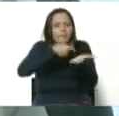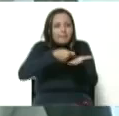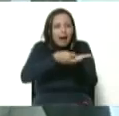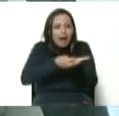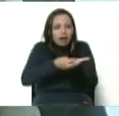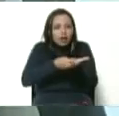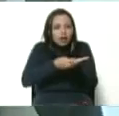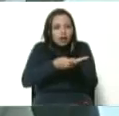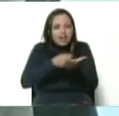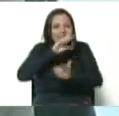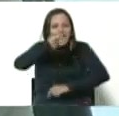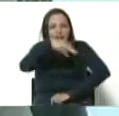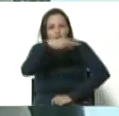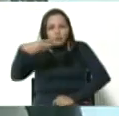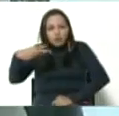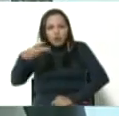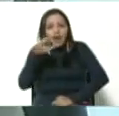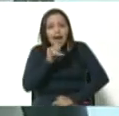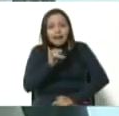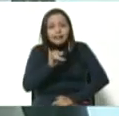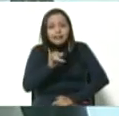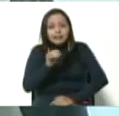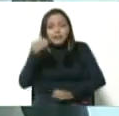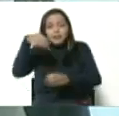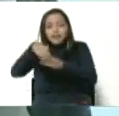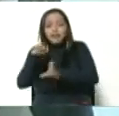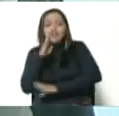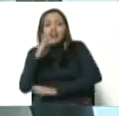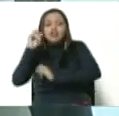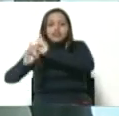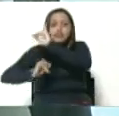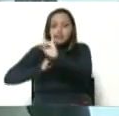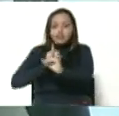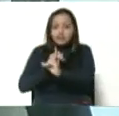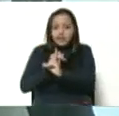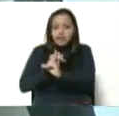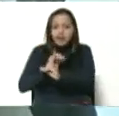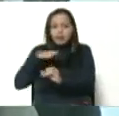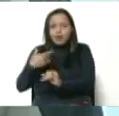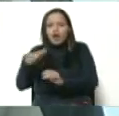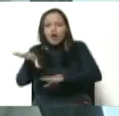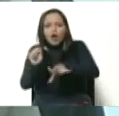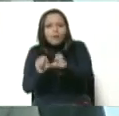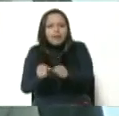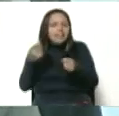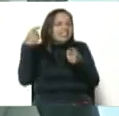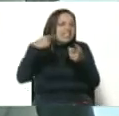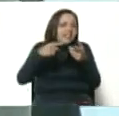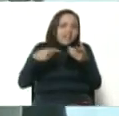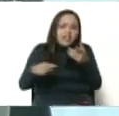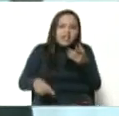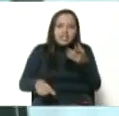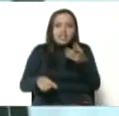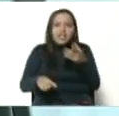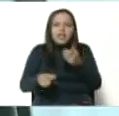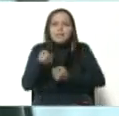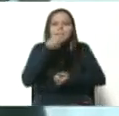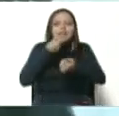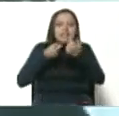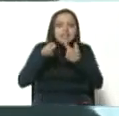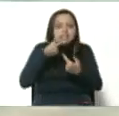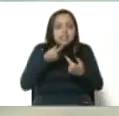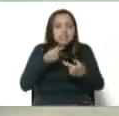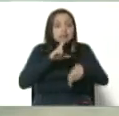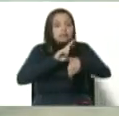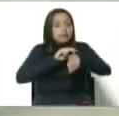en euros congelados en banca internacional para comprar diferentes insumos médicos,